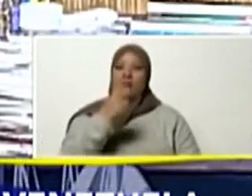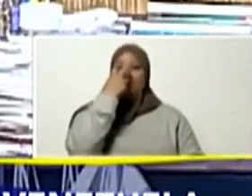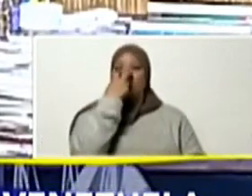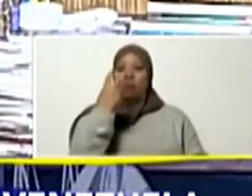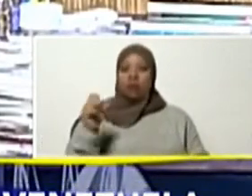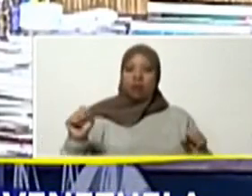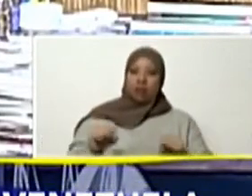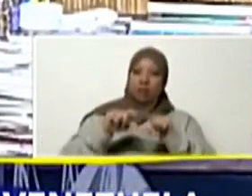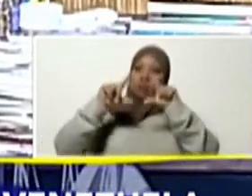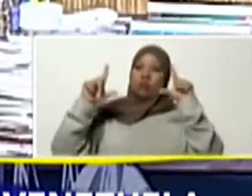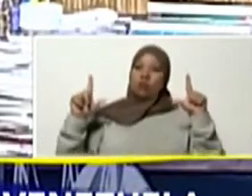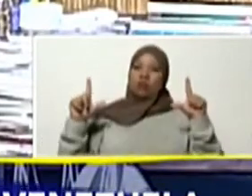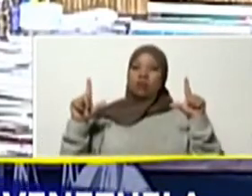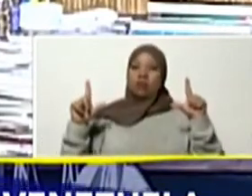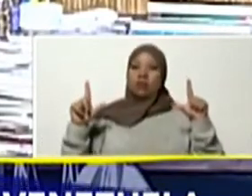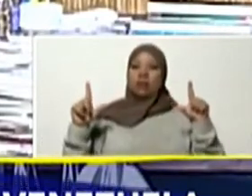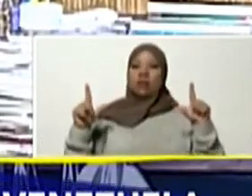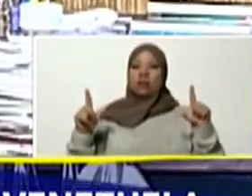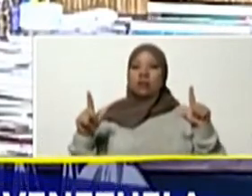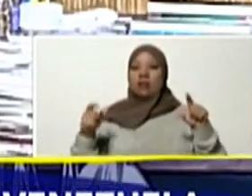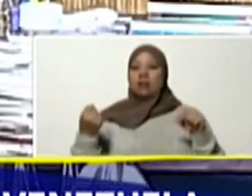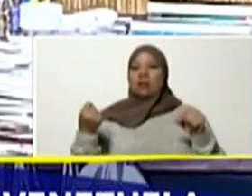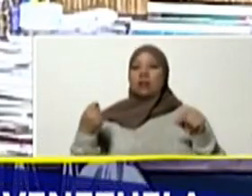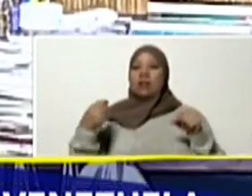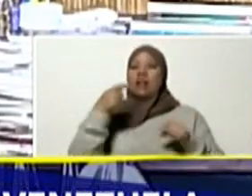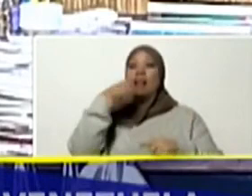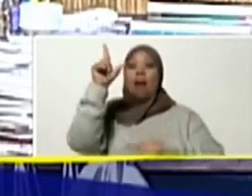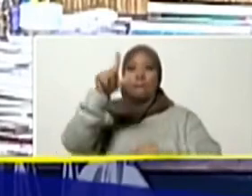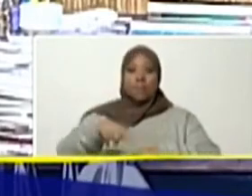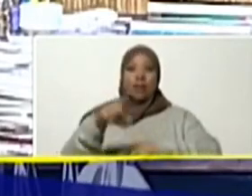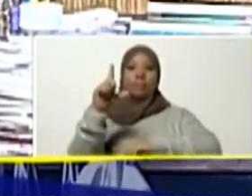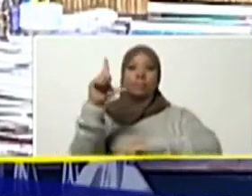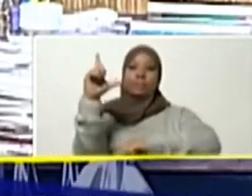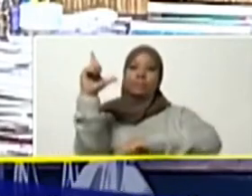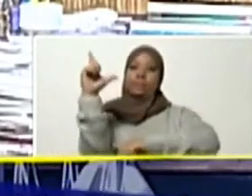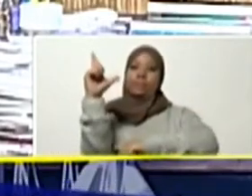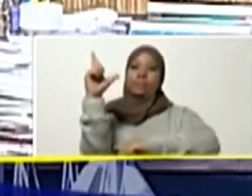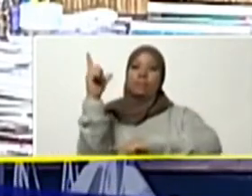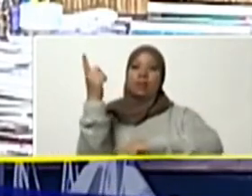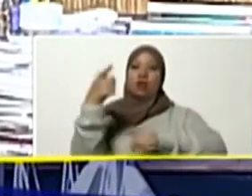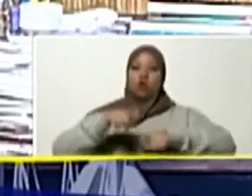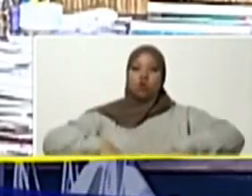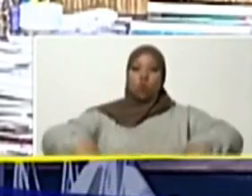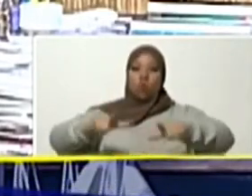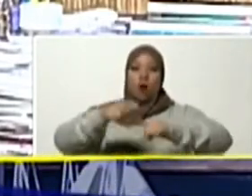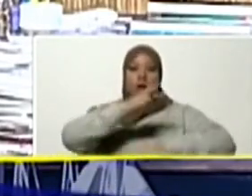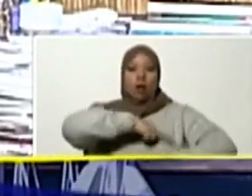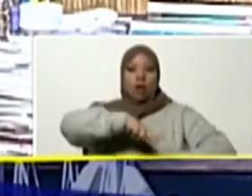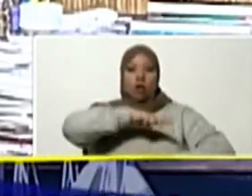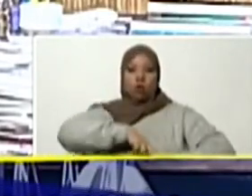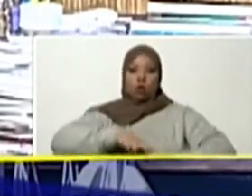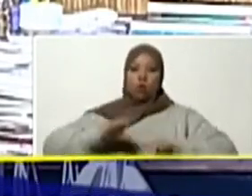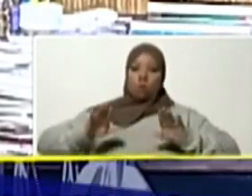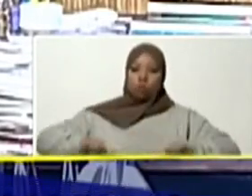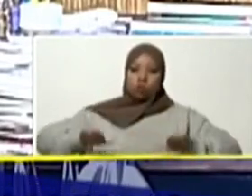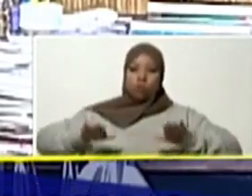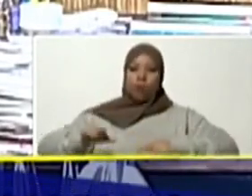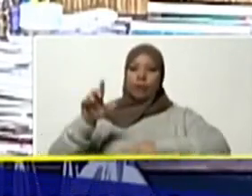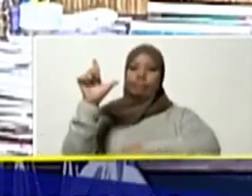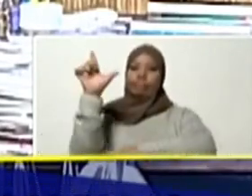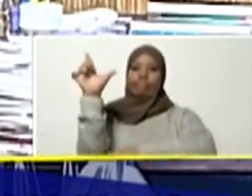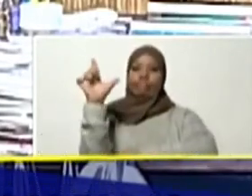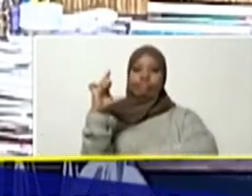sorpresa. Al lado de una gran mezquita que queda empezando ese bulevar, ese bazar largo